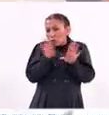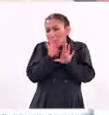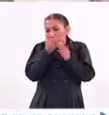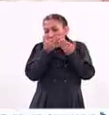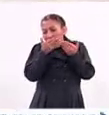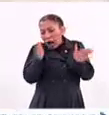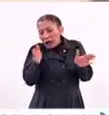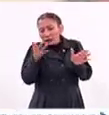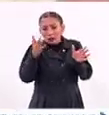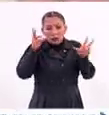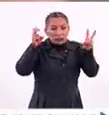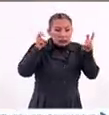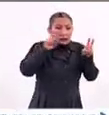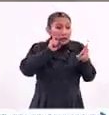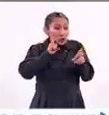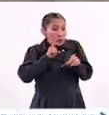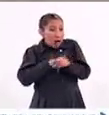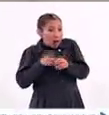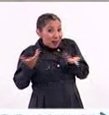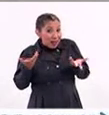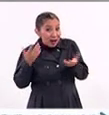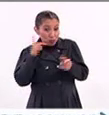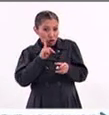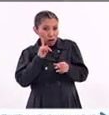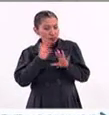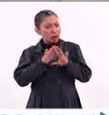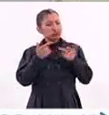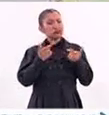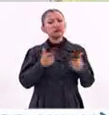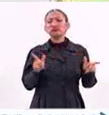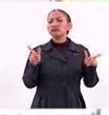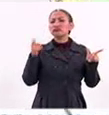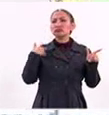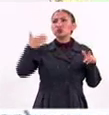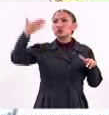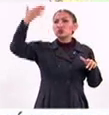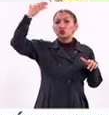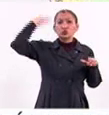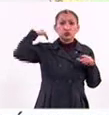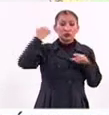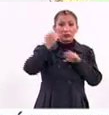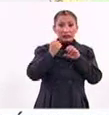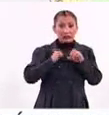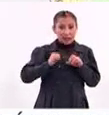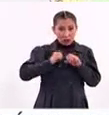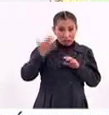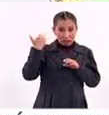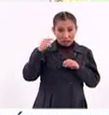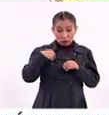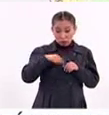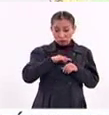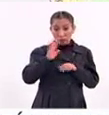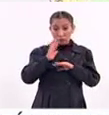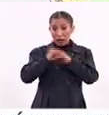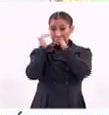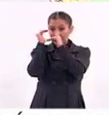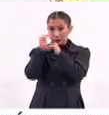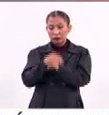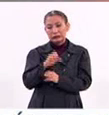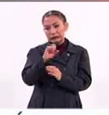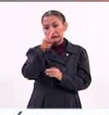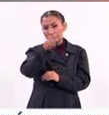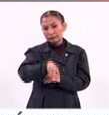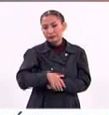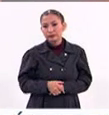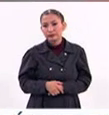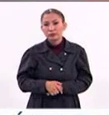más abiertos en términos de sexualidad las mujeres de hace algunos siglos que nosotros? Sí, desde